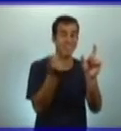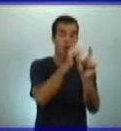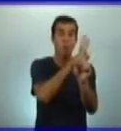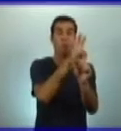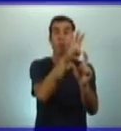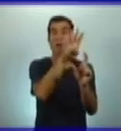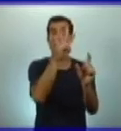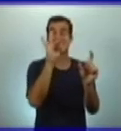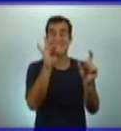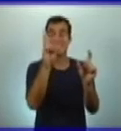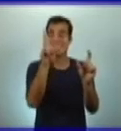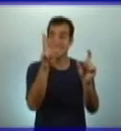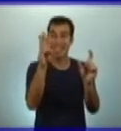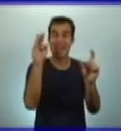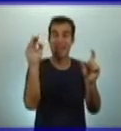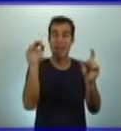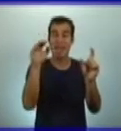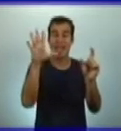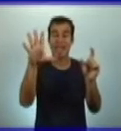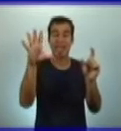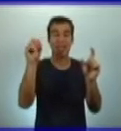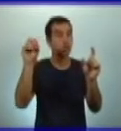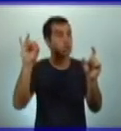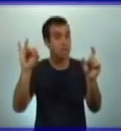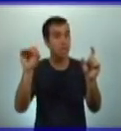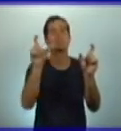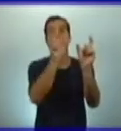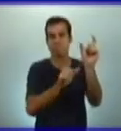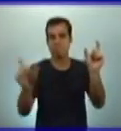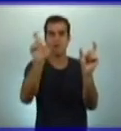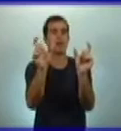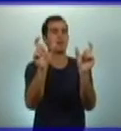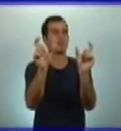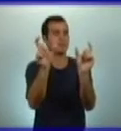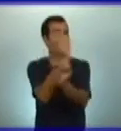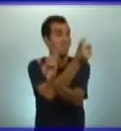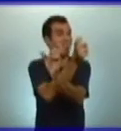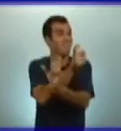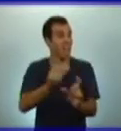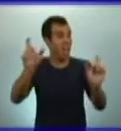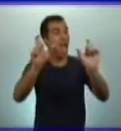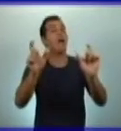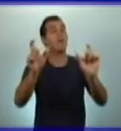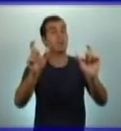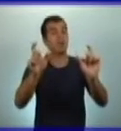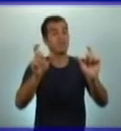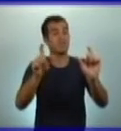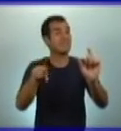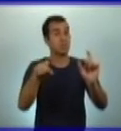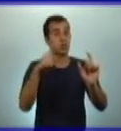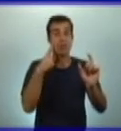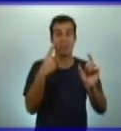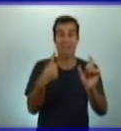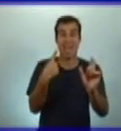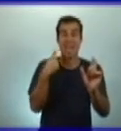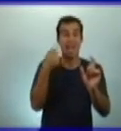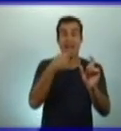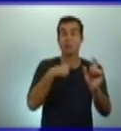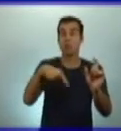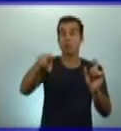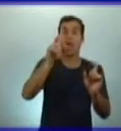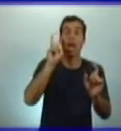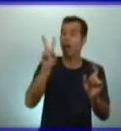43.507. Miren, si no lo hacemos, si no leemos bien, podemos cometer el error, ¿verdad? Todos nos damos cuenta. Quiere decir